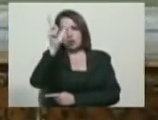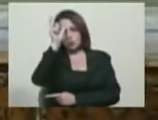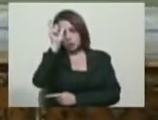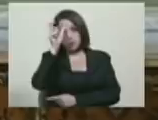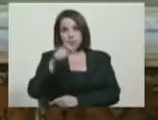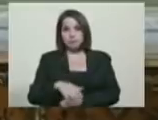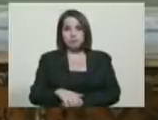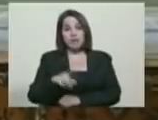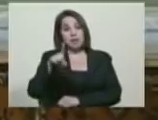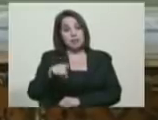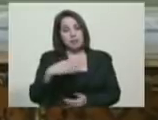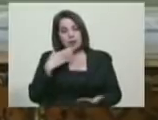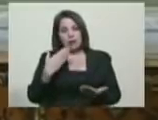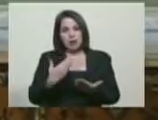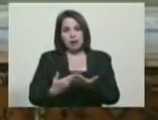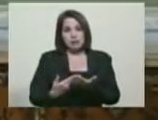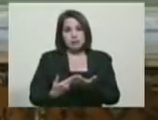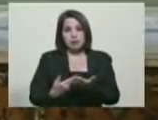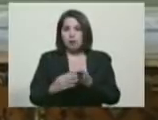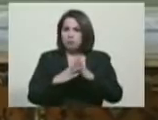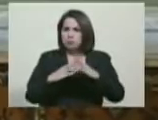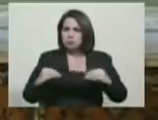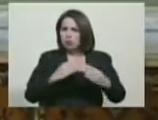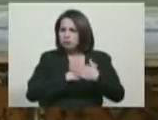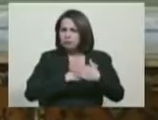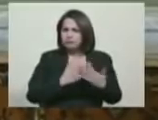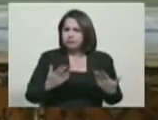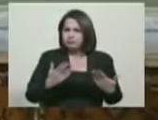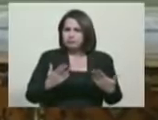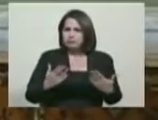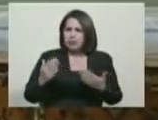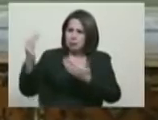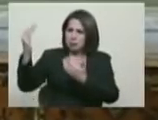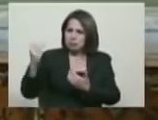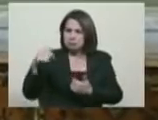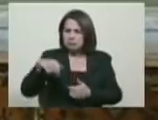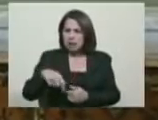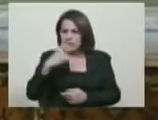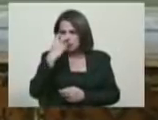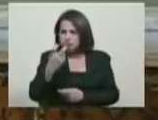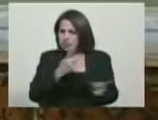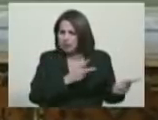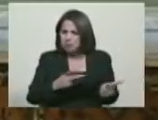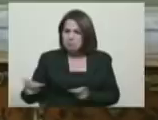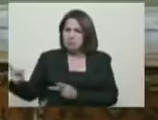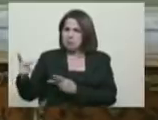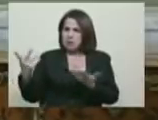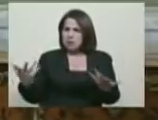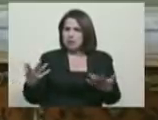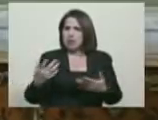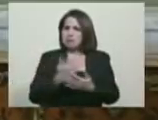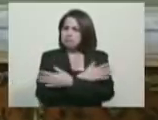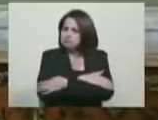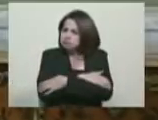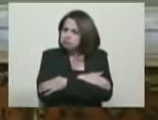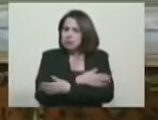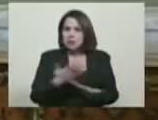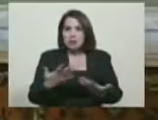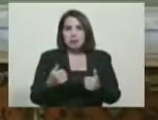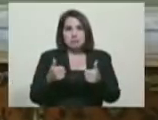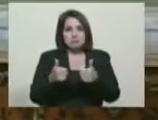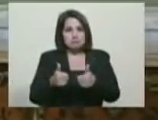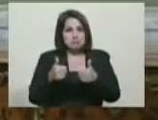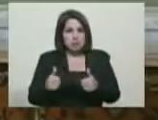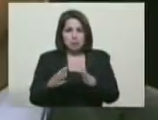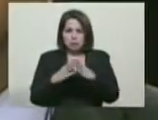También agradezco por toda la hospitalidad, por toda la amabilidad, por la calurosa bienvenida que nos han prestado por la señor